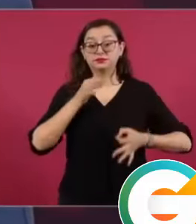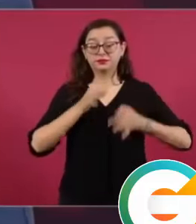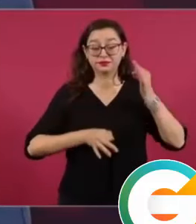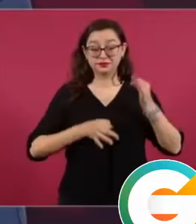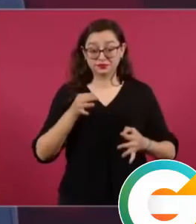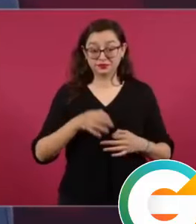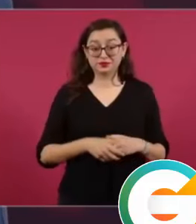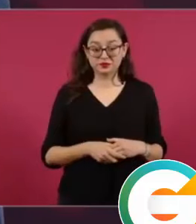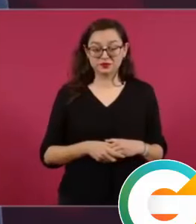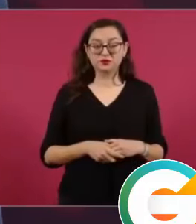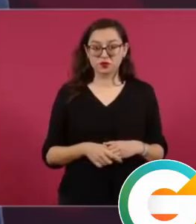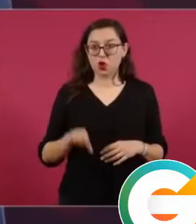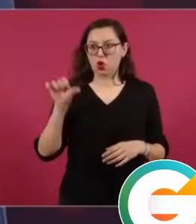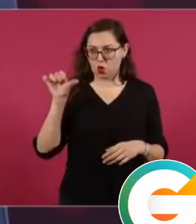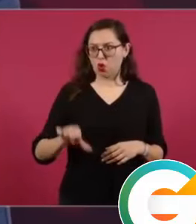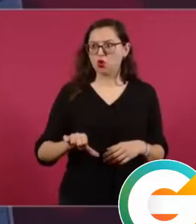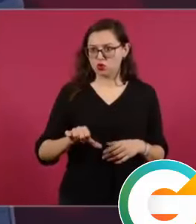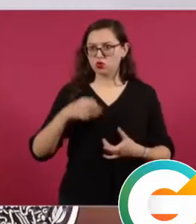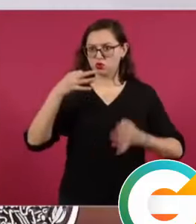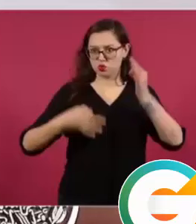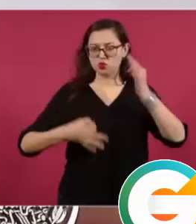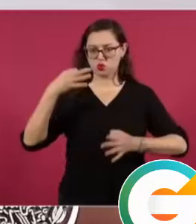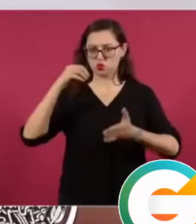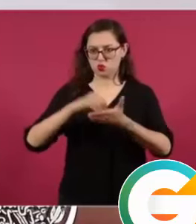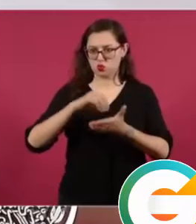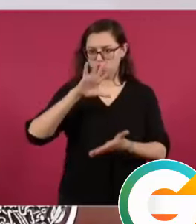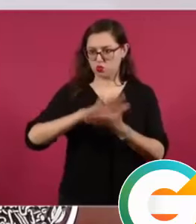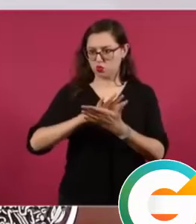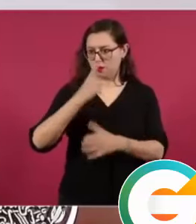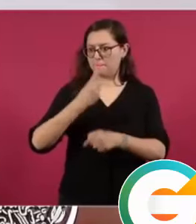efecto tenía esta audiencia,